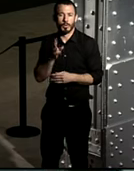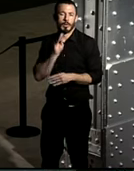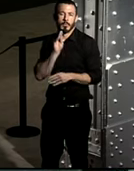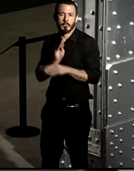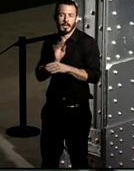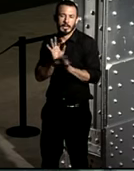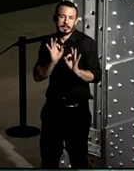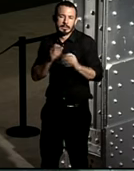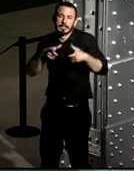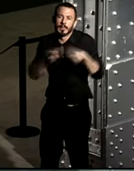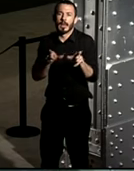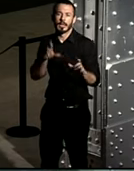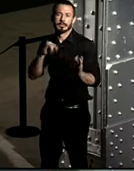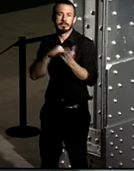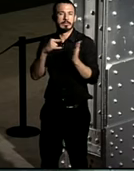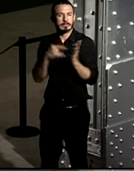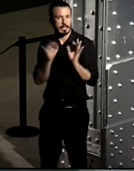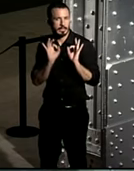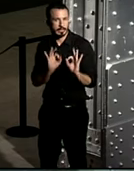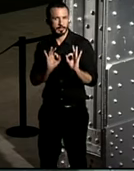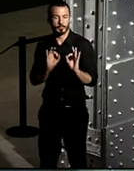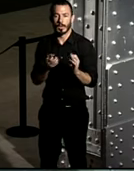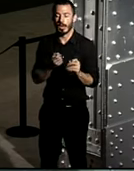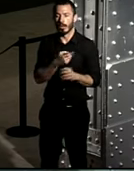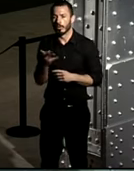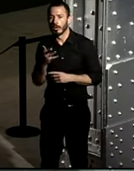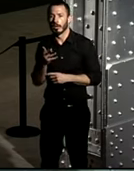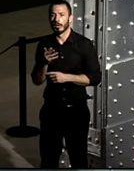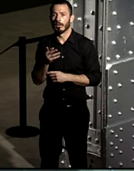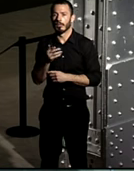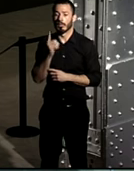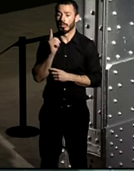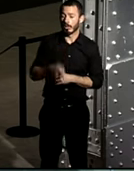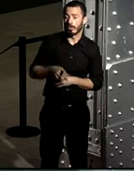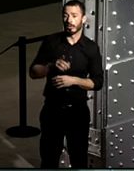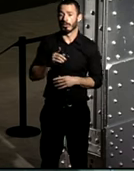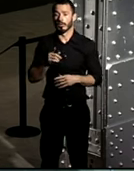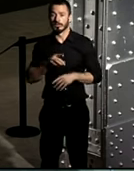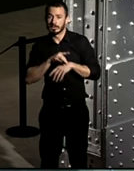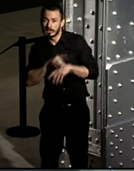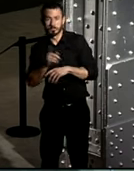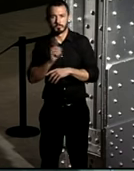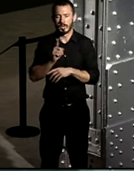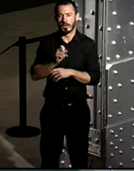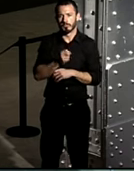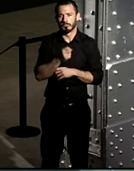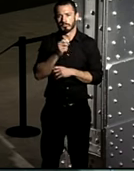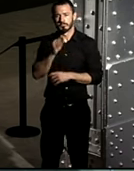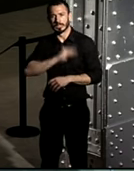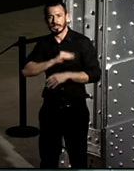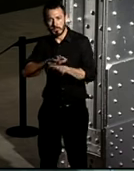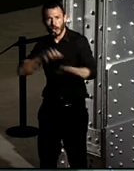más técnicas, curiosamente. Ninguno ha ido a guión o a dirección y la mayoría han ido a fotografía, montaje y